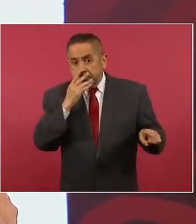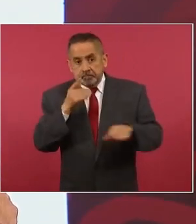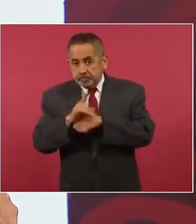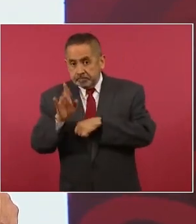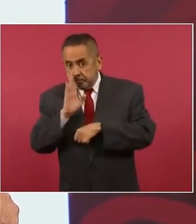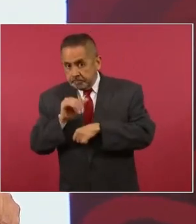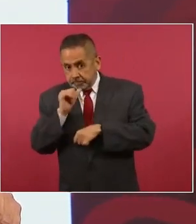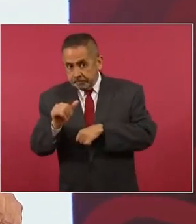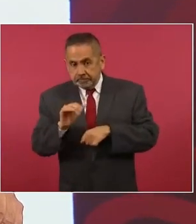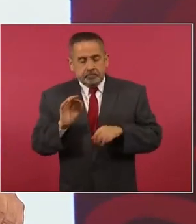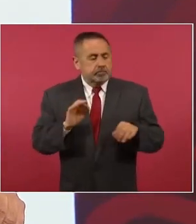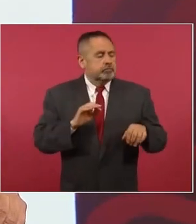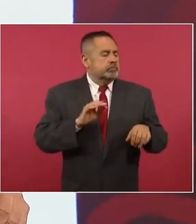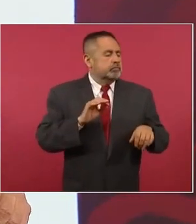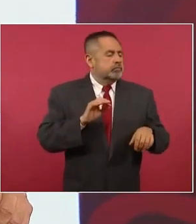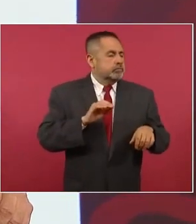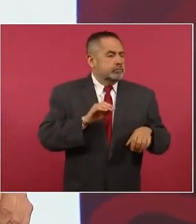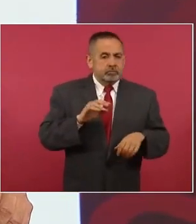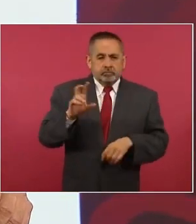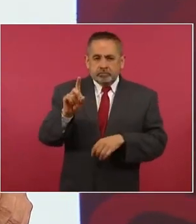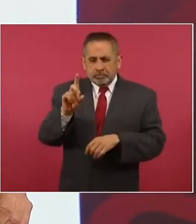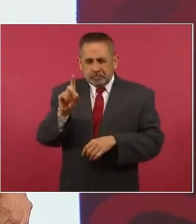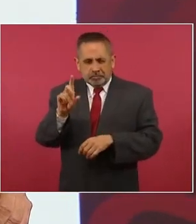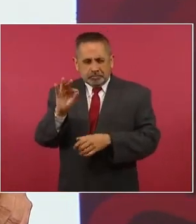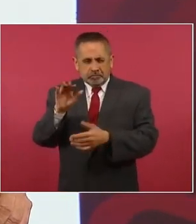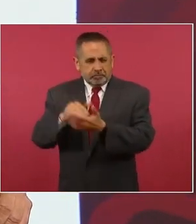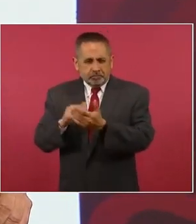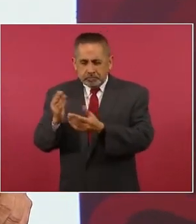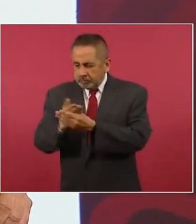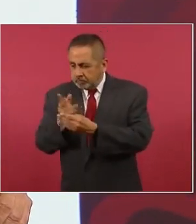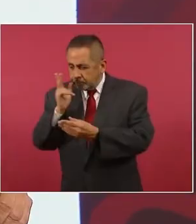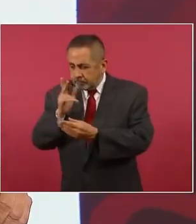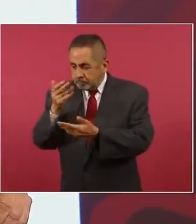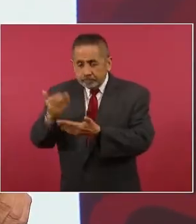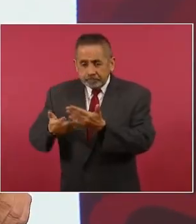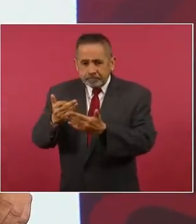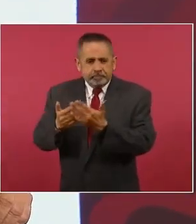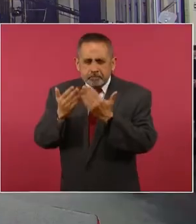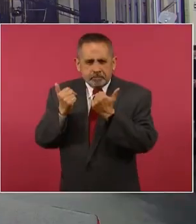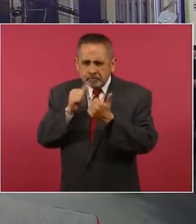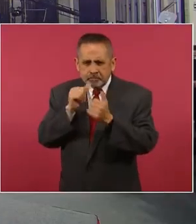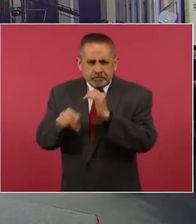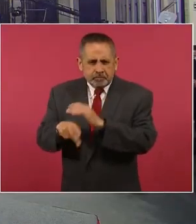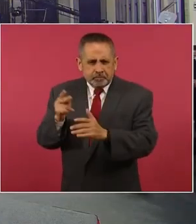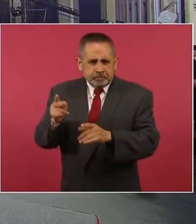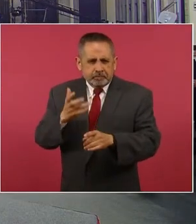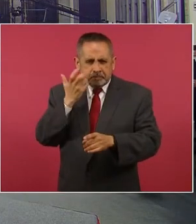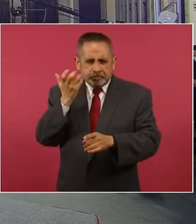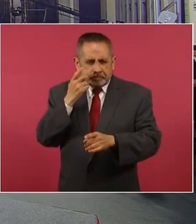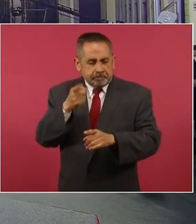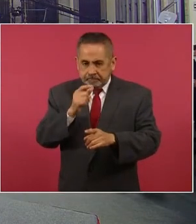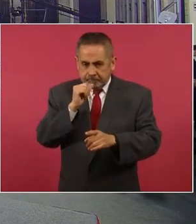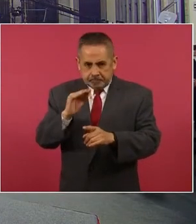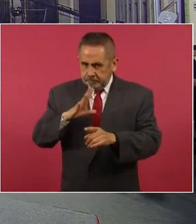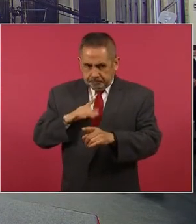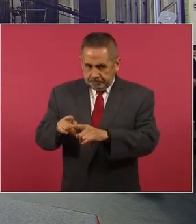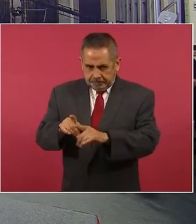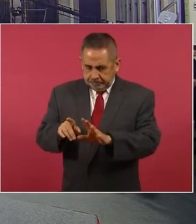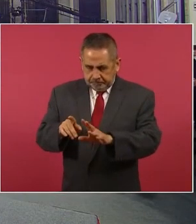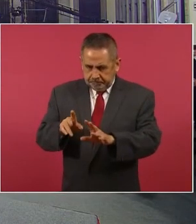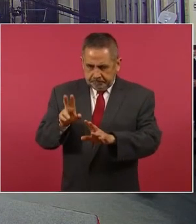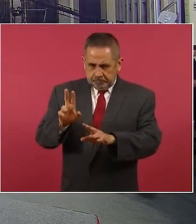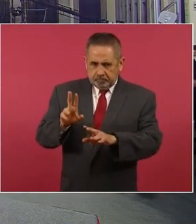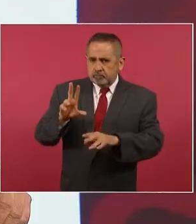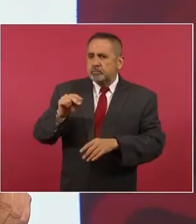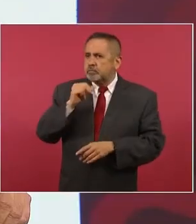No la había, esos 30, 40 mil pesos que eran de pre-campaña, nunca